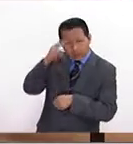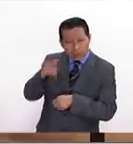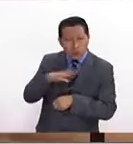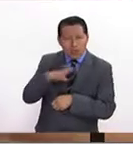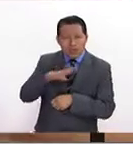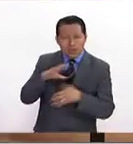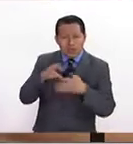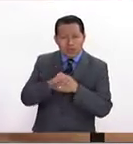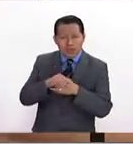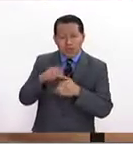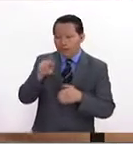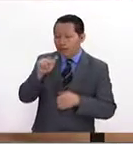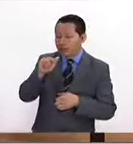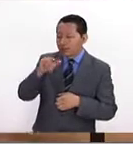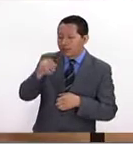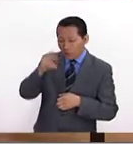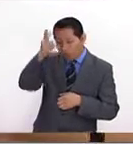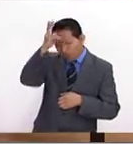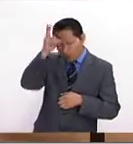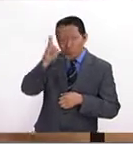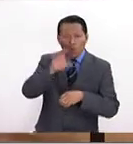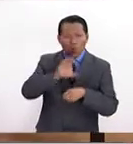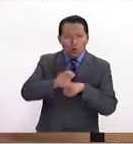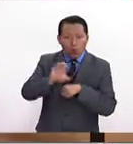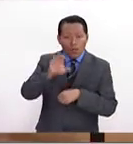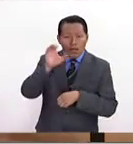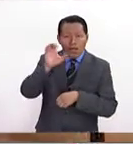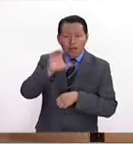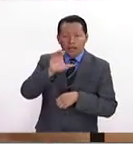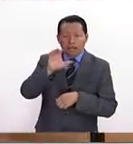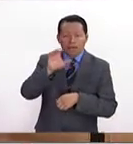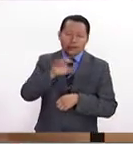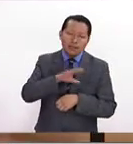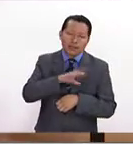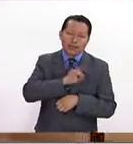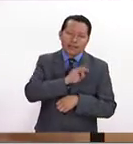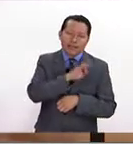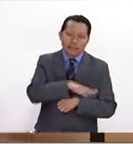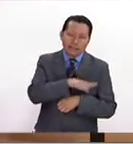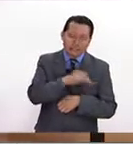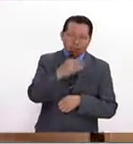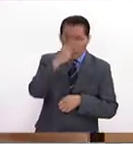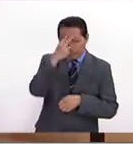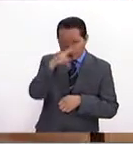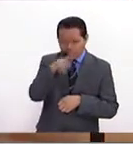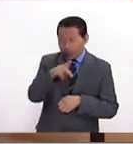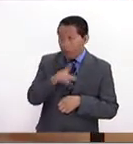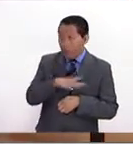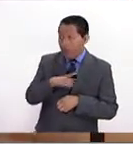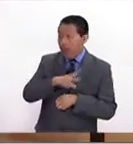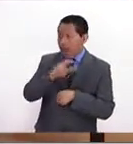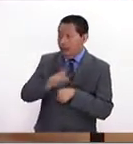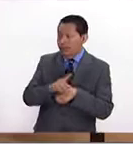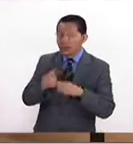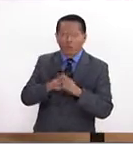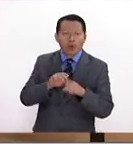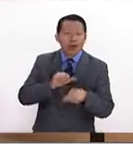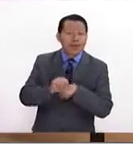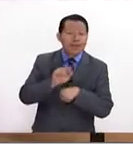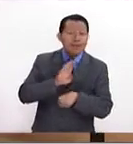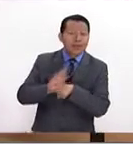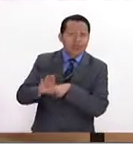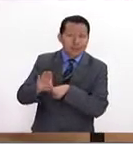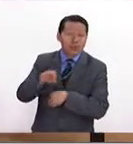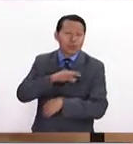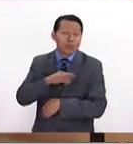la Alianza del Pacífico, con Perú, Colombia y Chile, y obviamente México. Pero hay países como Argentina y Brasil